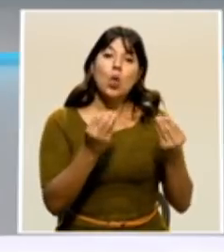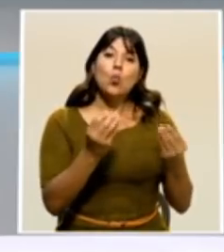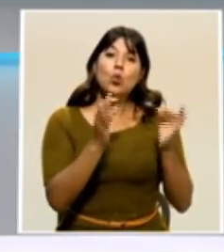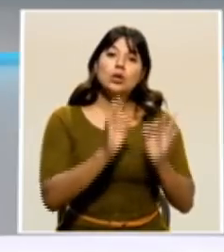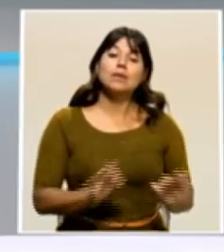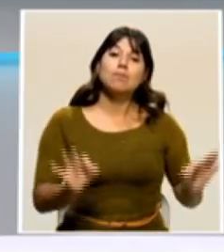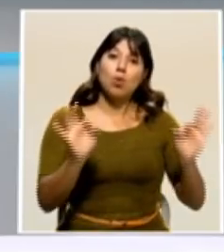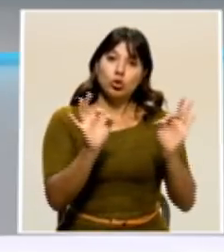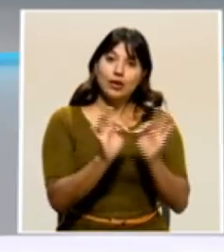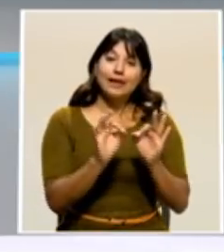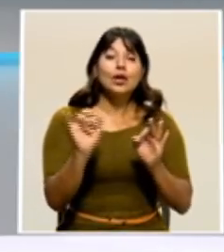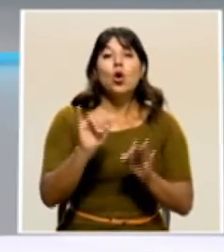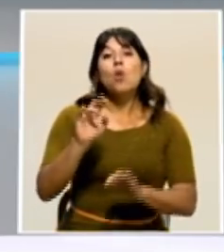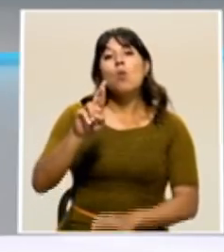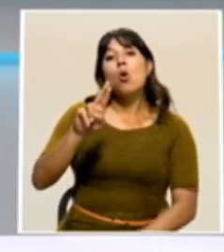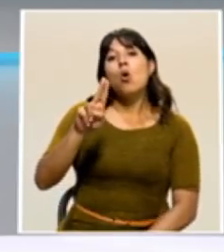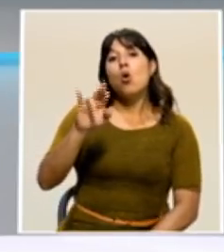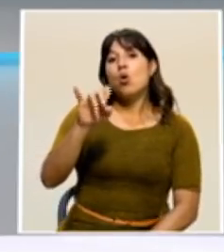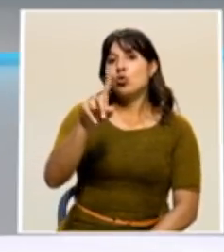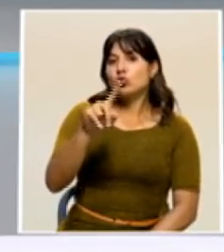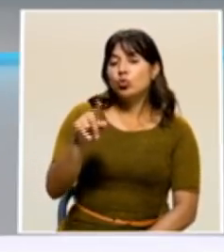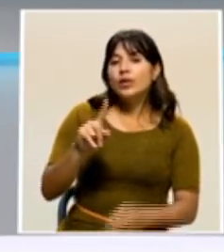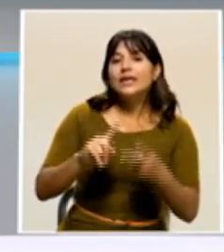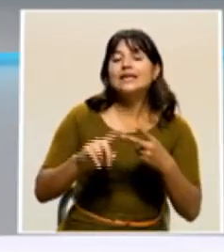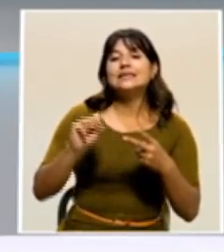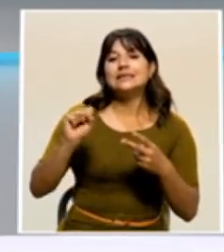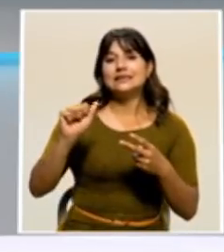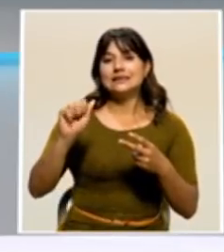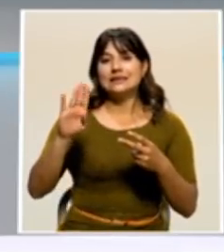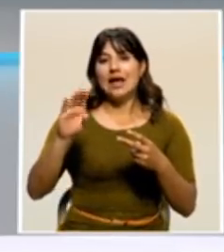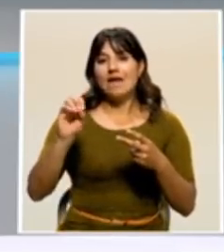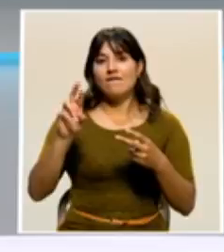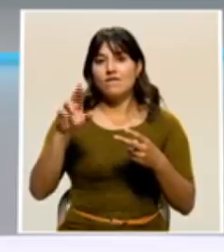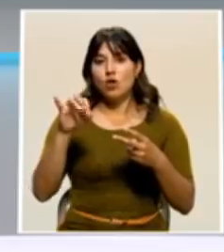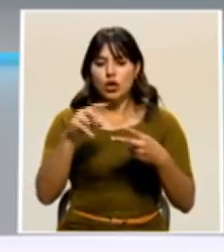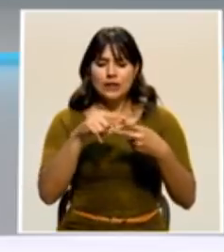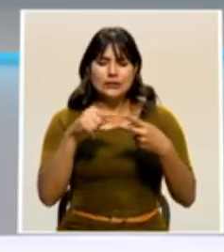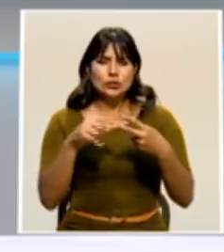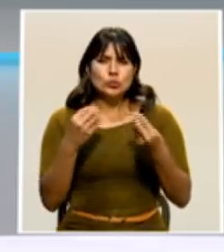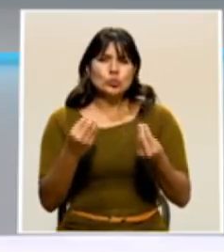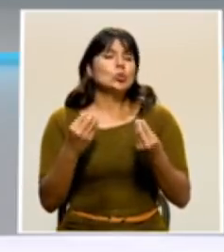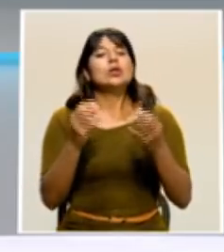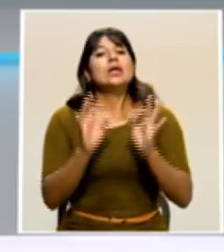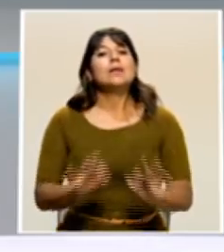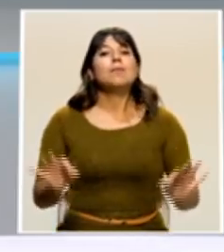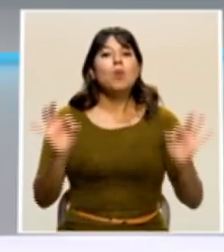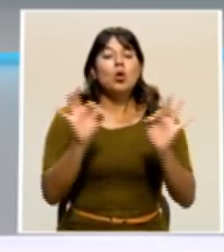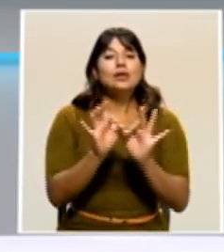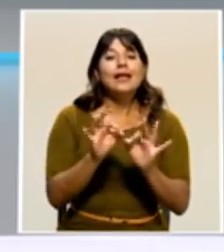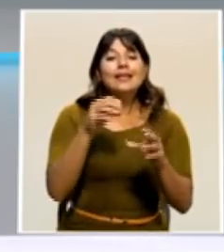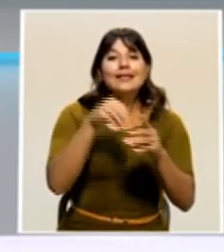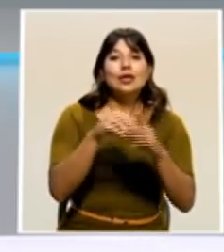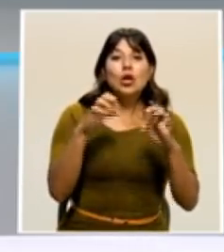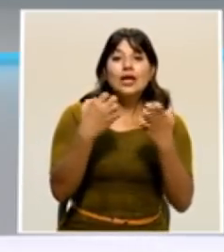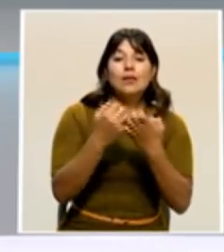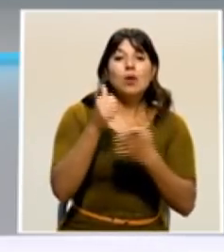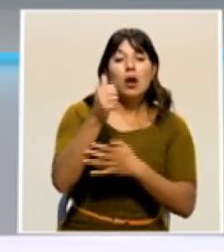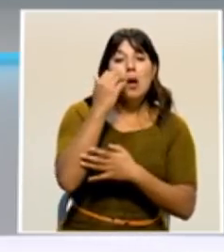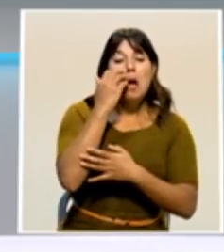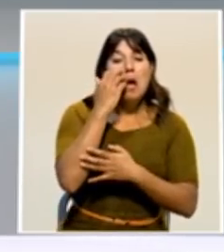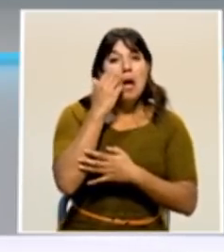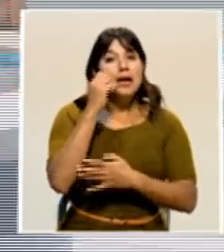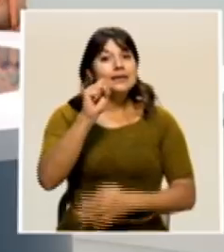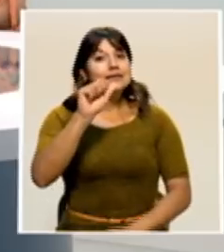Dentro de estos están Brian Ruiz, por ejemplo, Álvaro Saborío, que son importantísimos en el engranaje de Andrés Carevic.